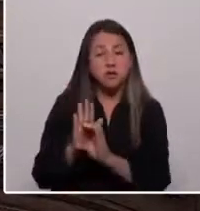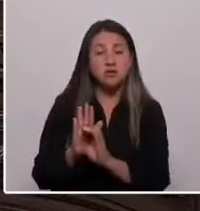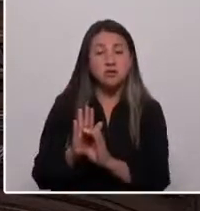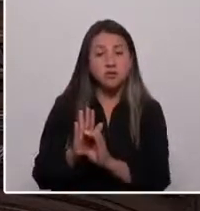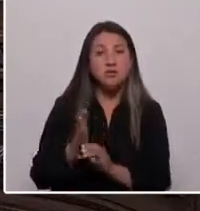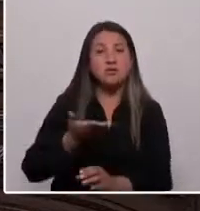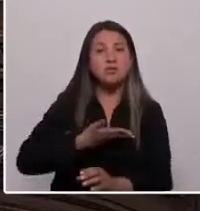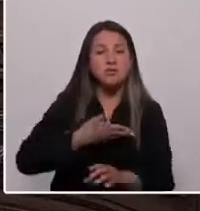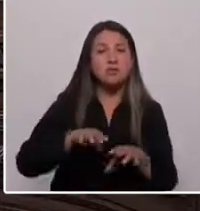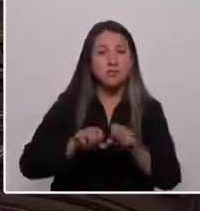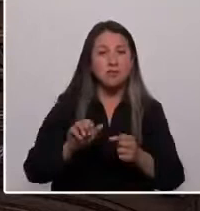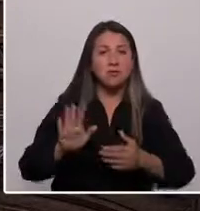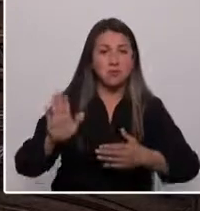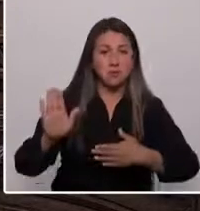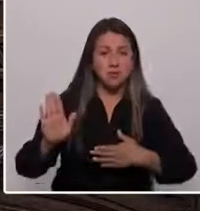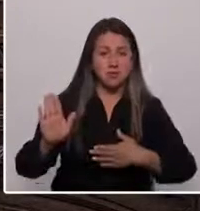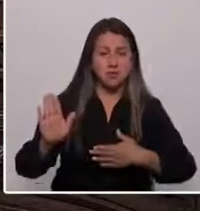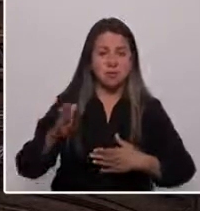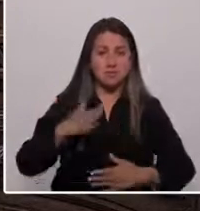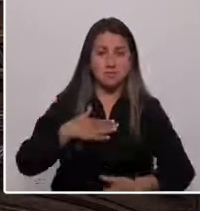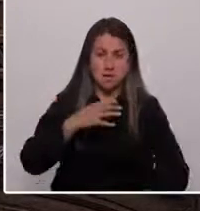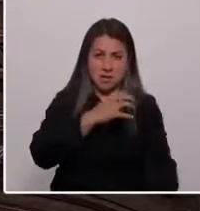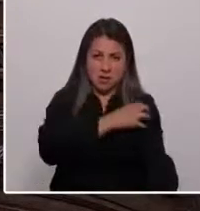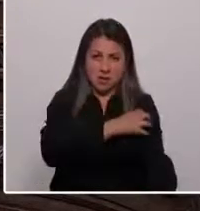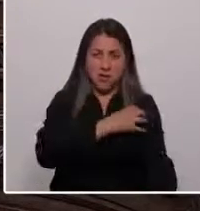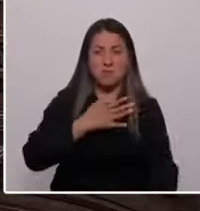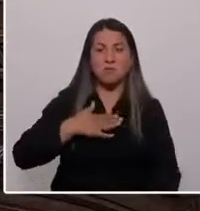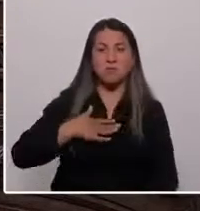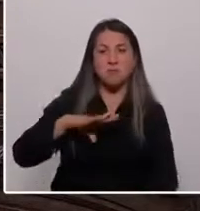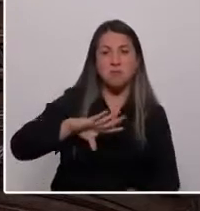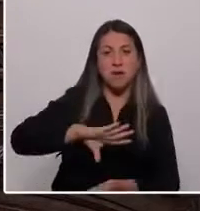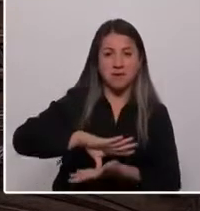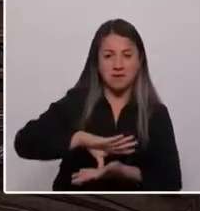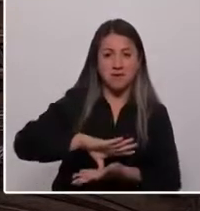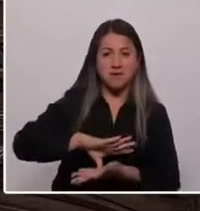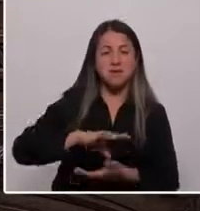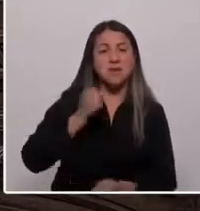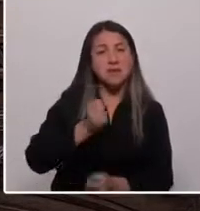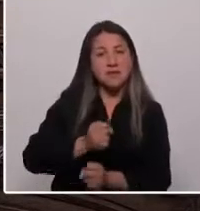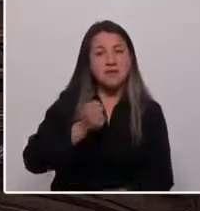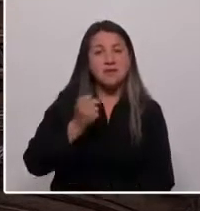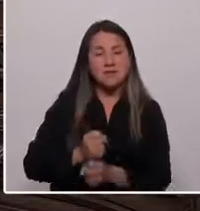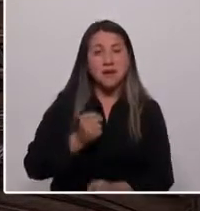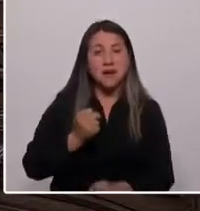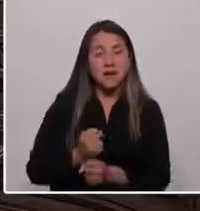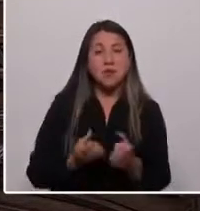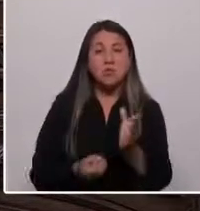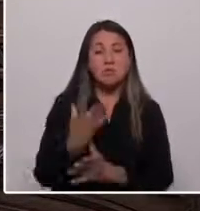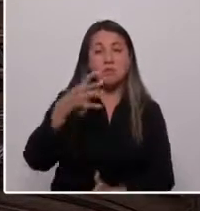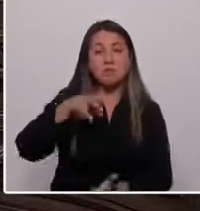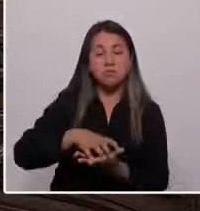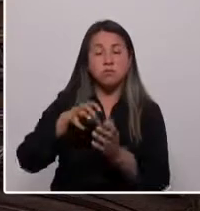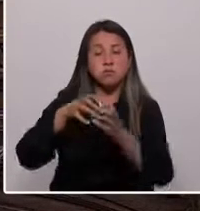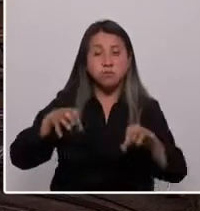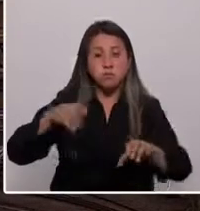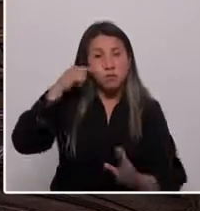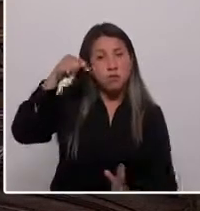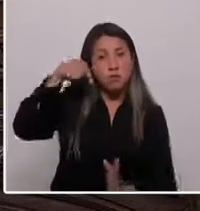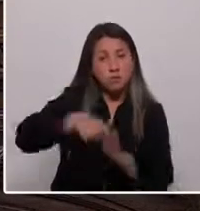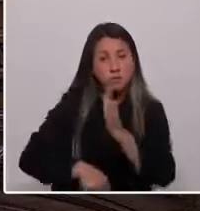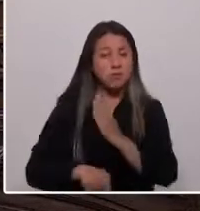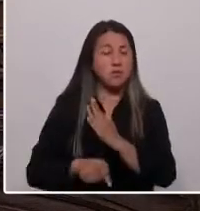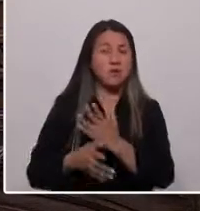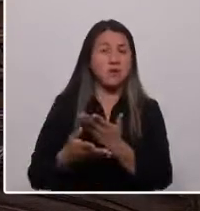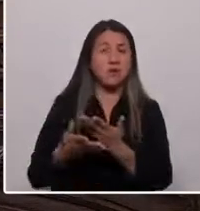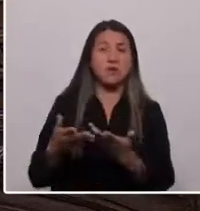con mi región con mi país trabajar por una descentralización profunda desconcentrada con